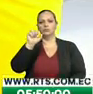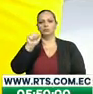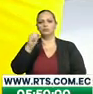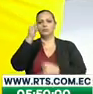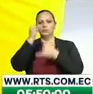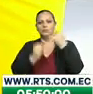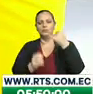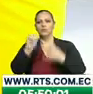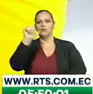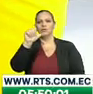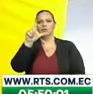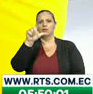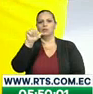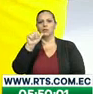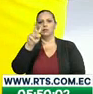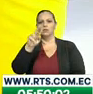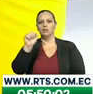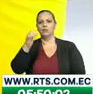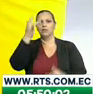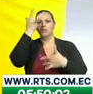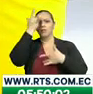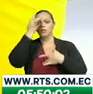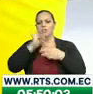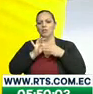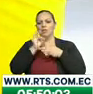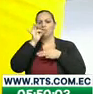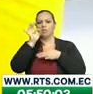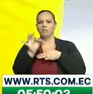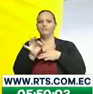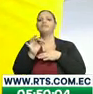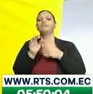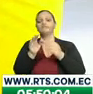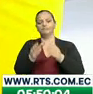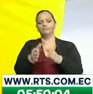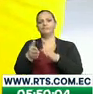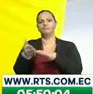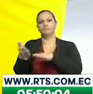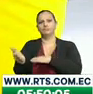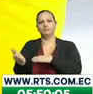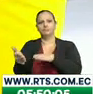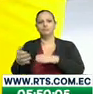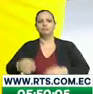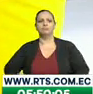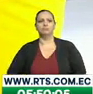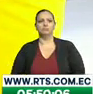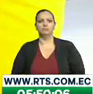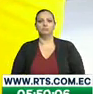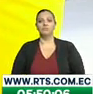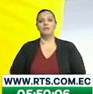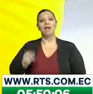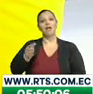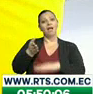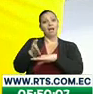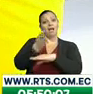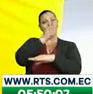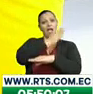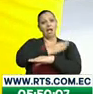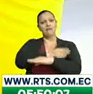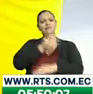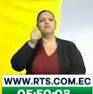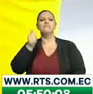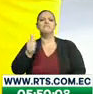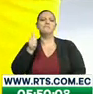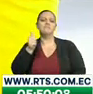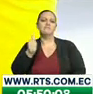al COVID-19. El deceso ocurre en medio de una polémica por la difusión de un video pues, en el